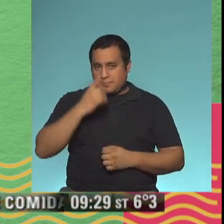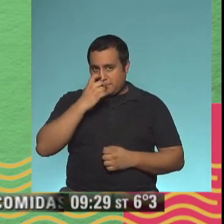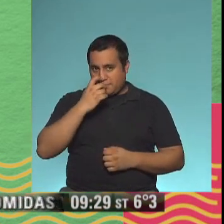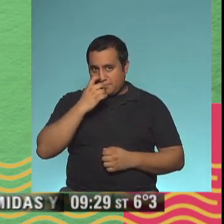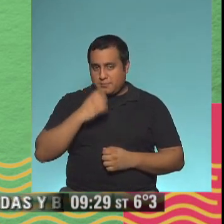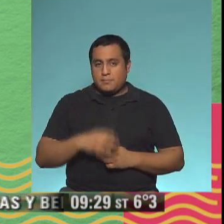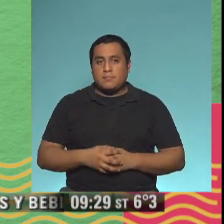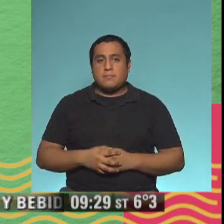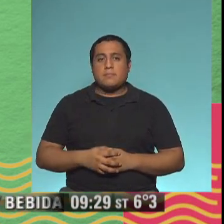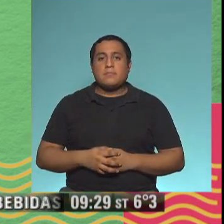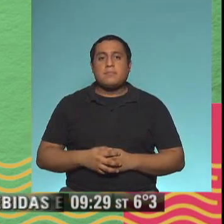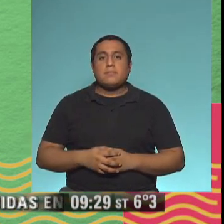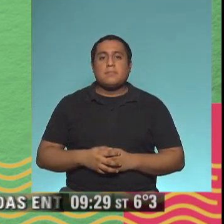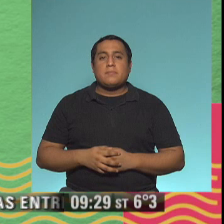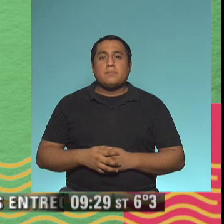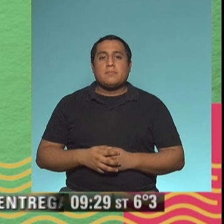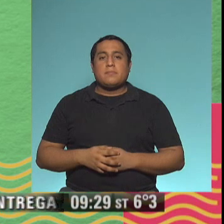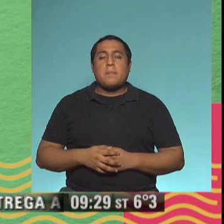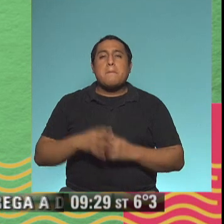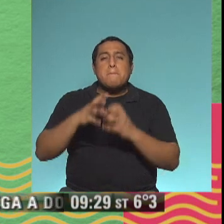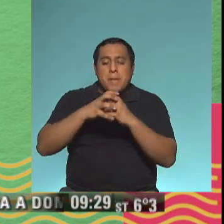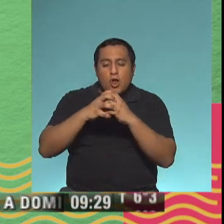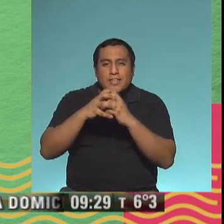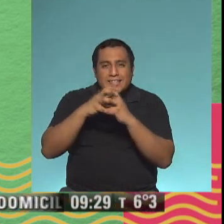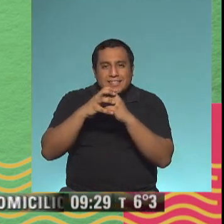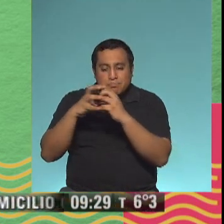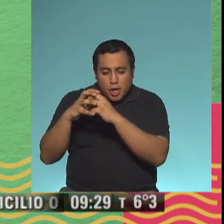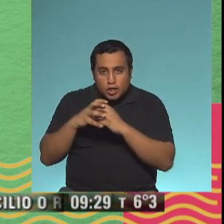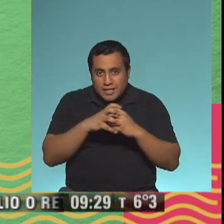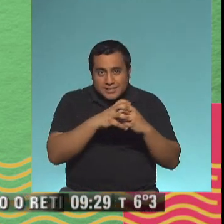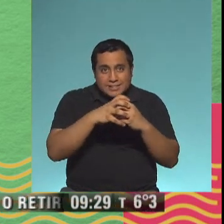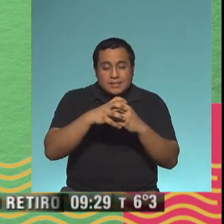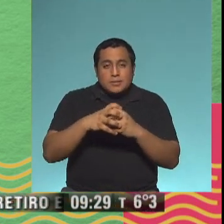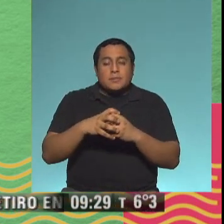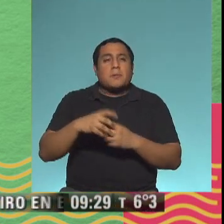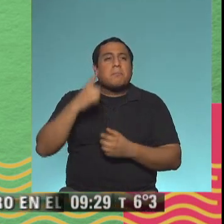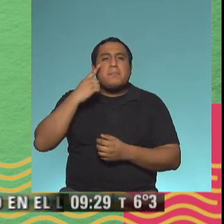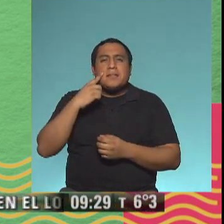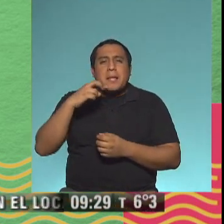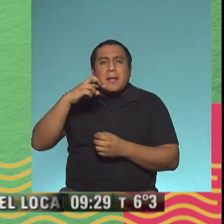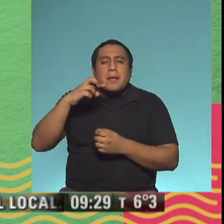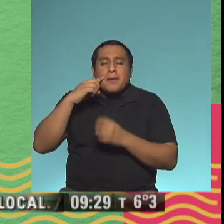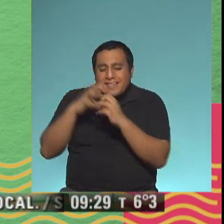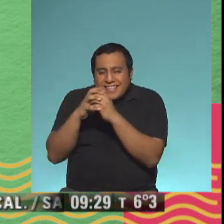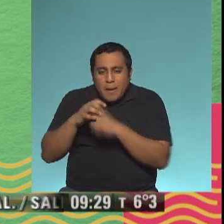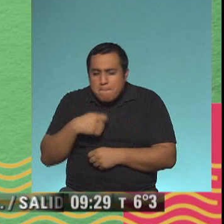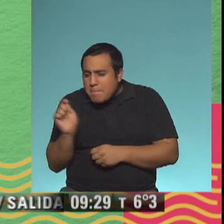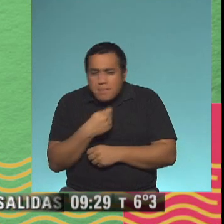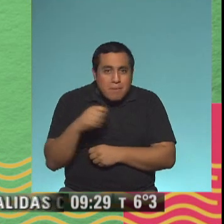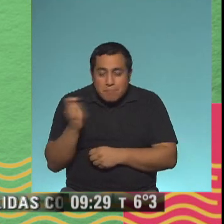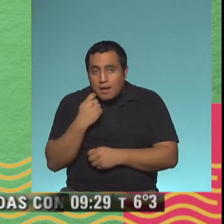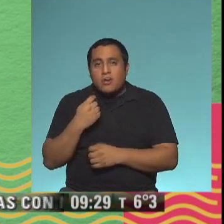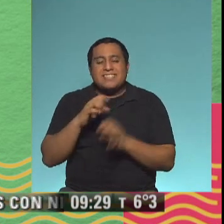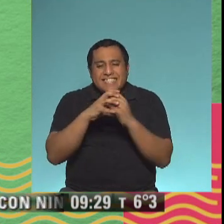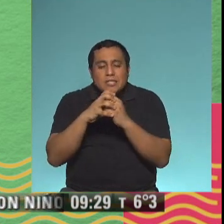anotando. En sus casas lo voy anotando también. Pelotitas. Pelotitas. De ping-pong. Chiquitas. O chiquititas. Chiquita. Y si no, las